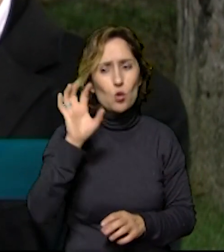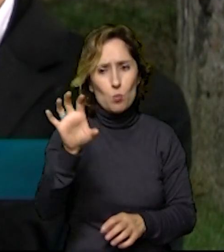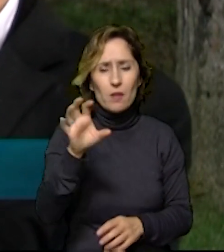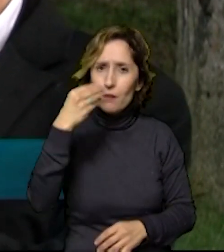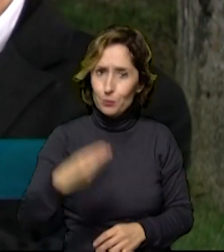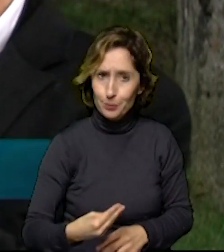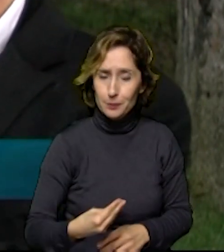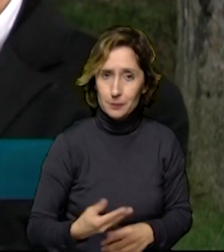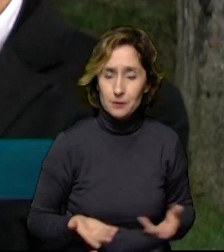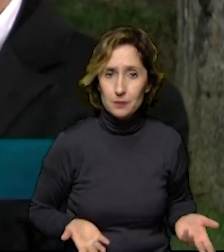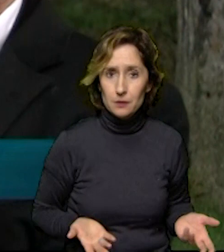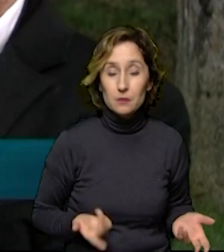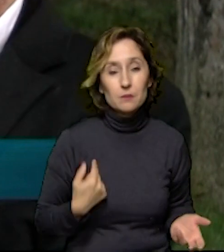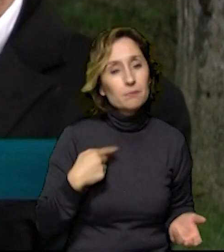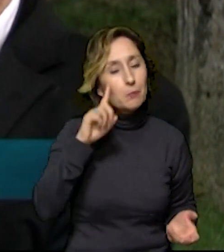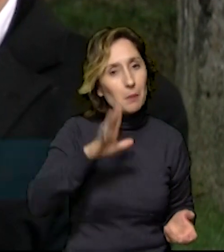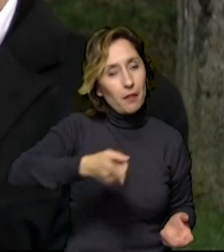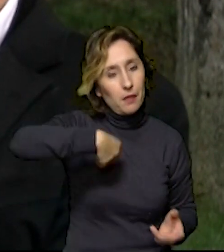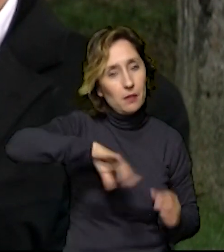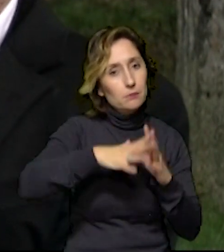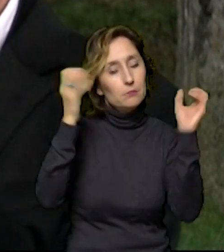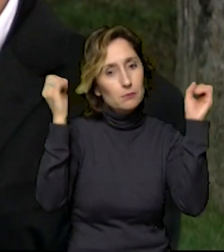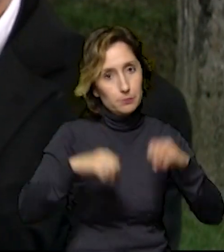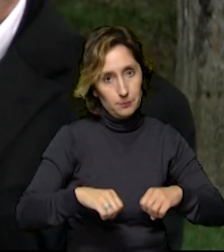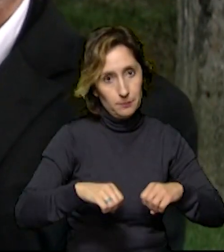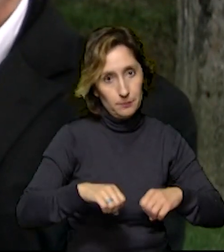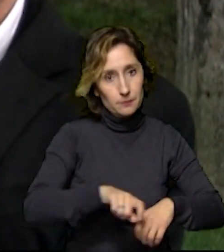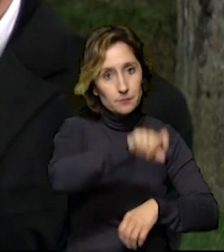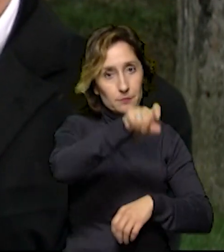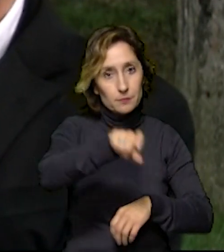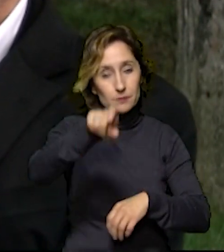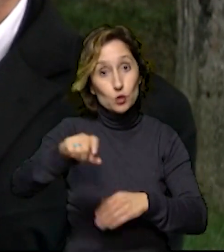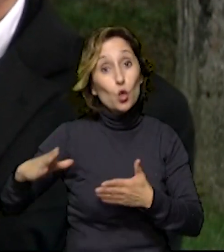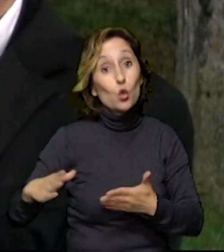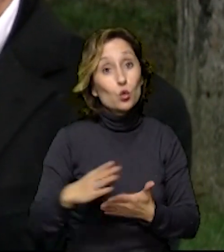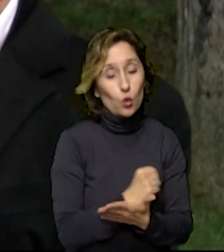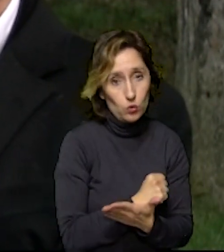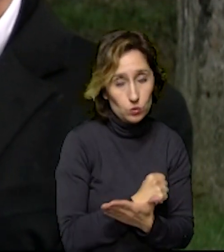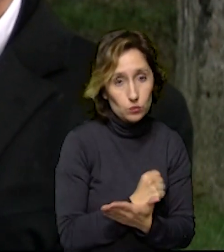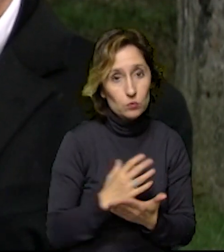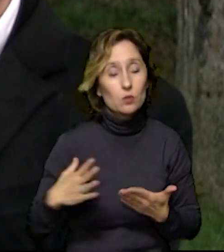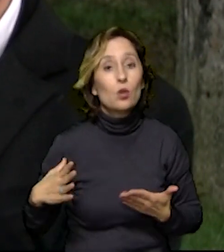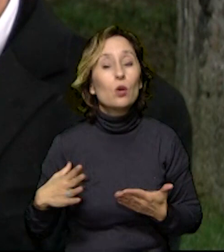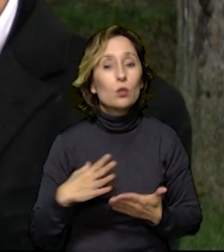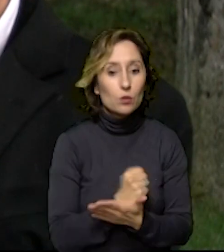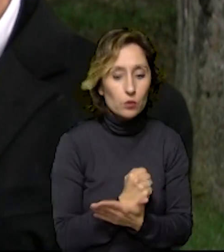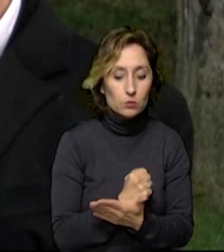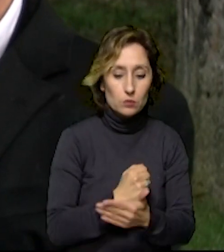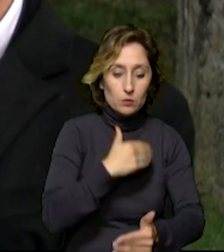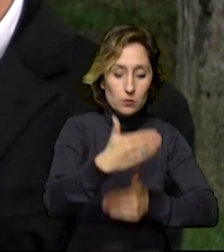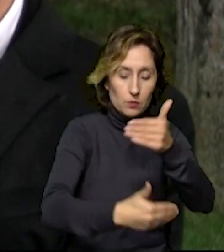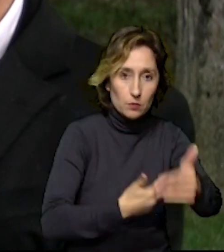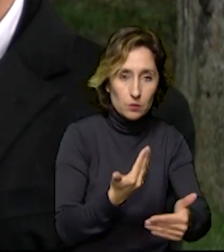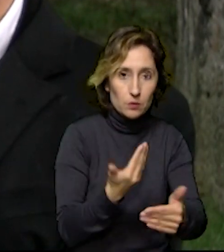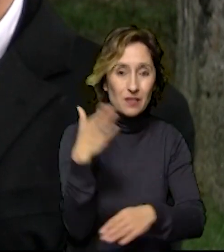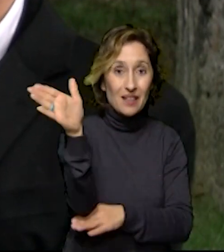comunidad. Creo que nos tenemos que poner de acuerdo que todos tenemos que abrazar nuestra bandera